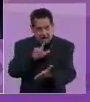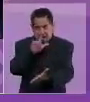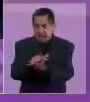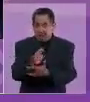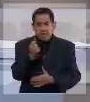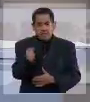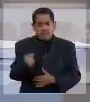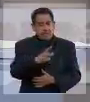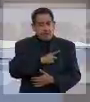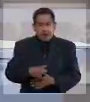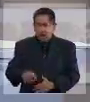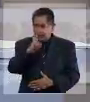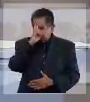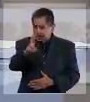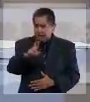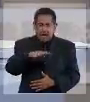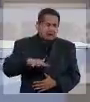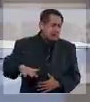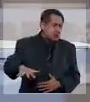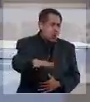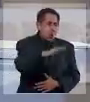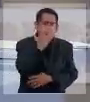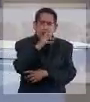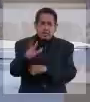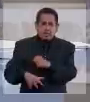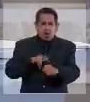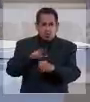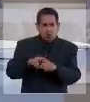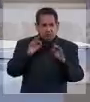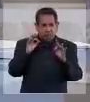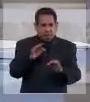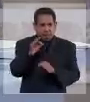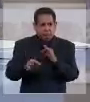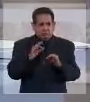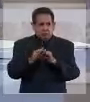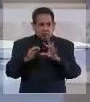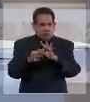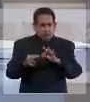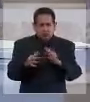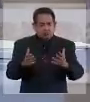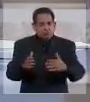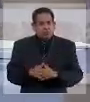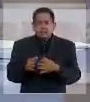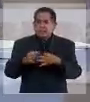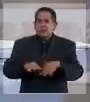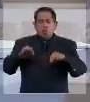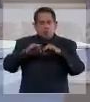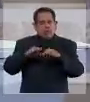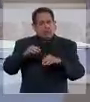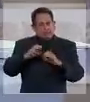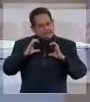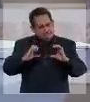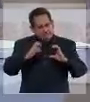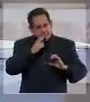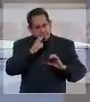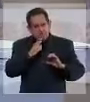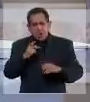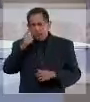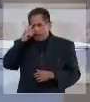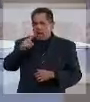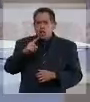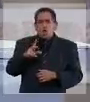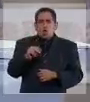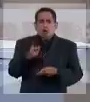que se respeten las áreas naturales protegidas. Es el principal activo que tenemos justamente para evitar que haya tantos gases de